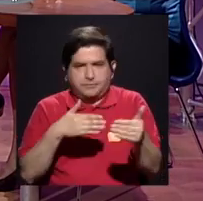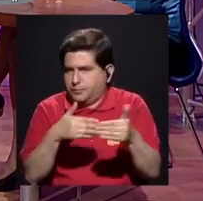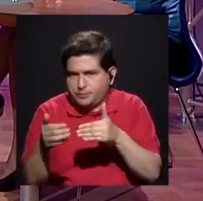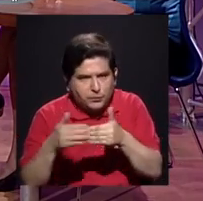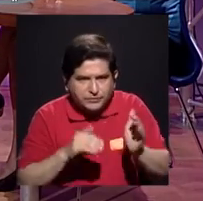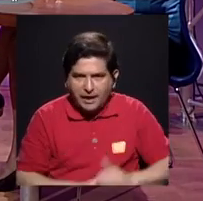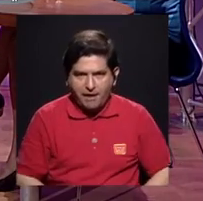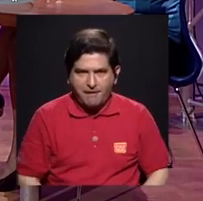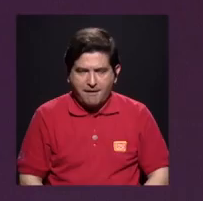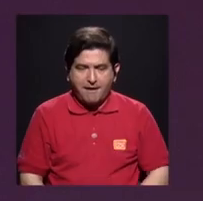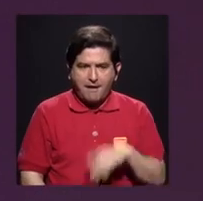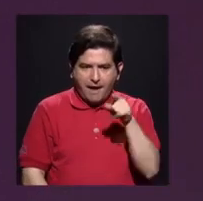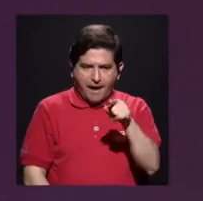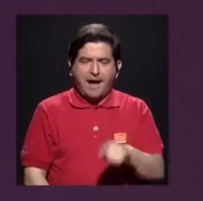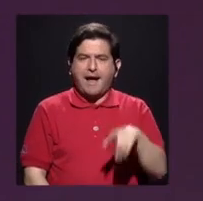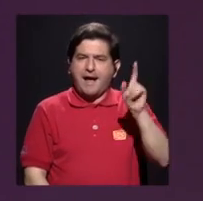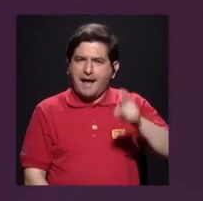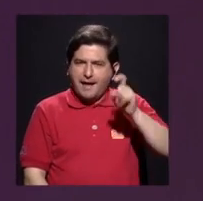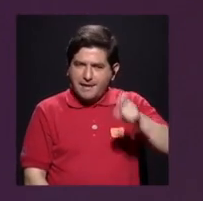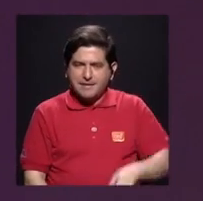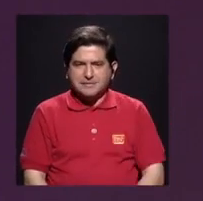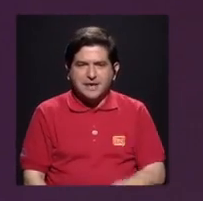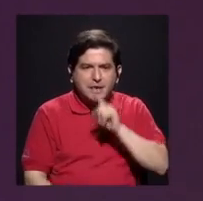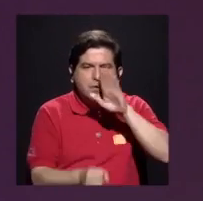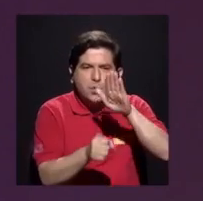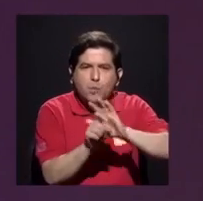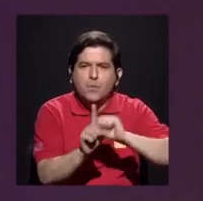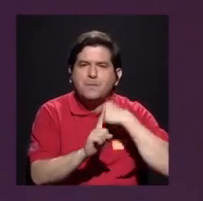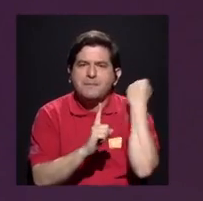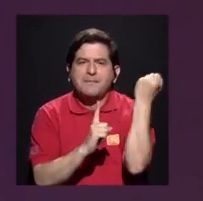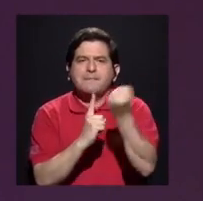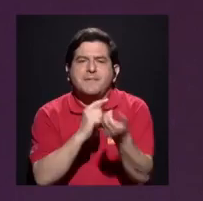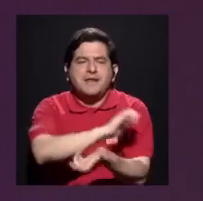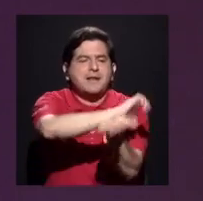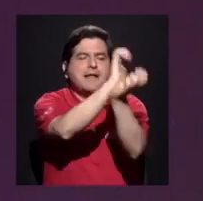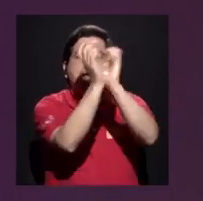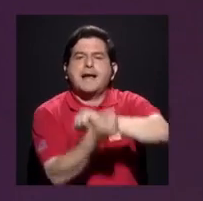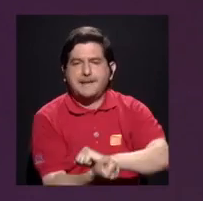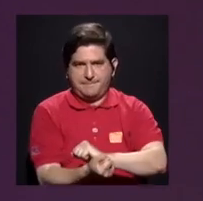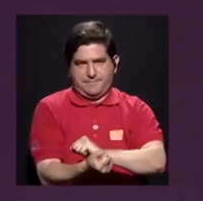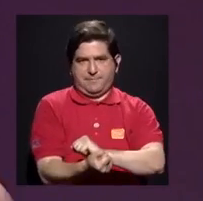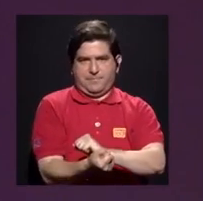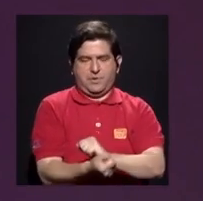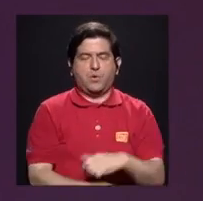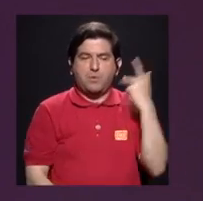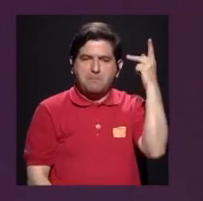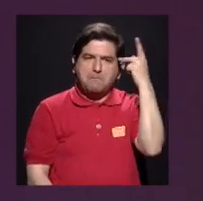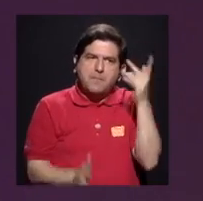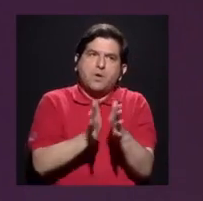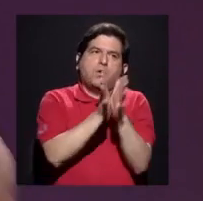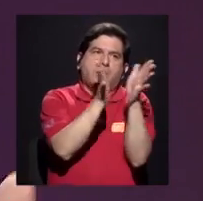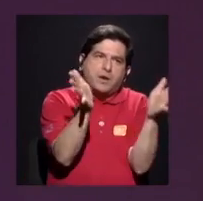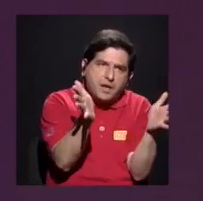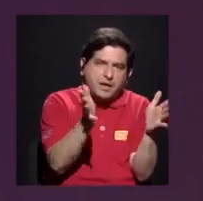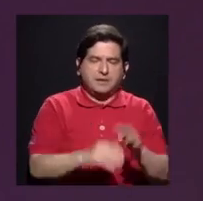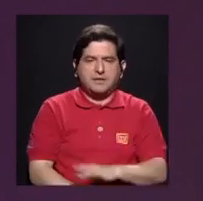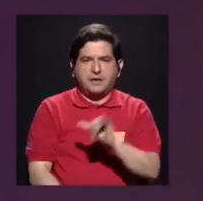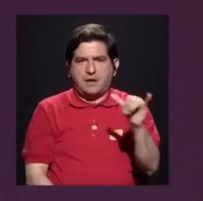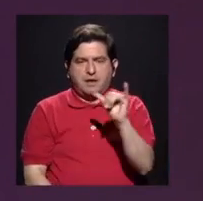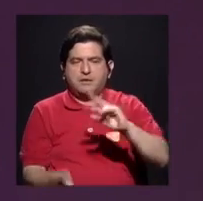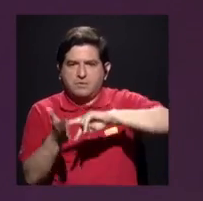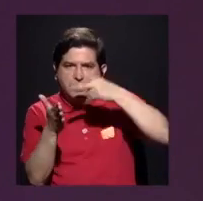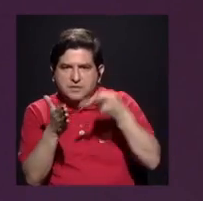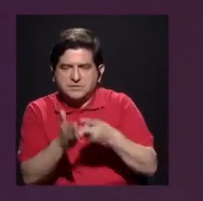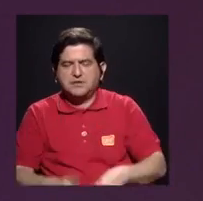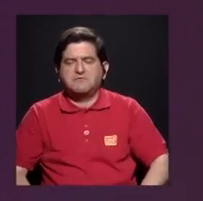sería lo que va a ir llenando eso esa condición de cambio en las políticas públicas y lo que tenga que